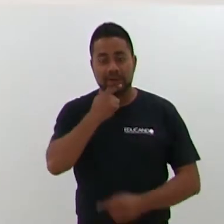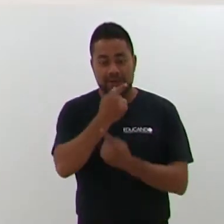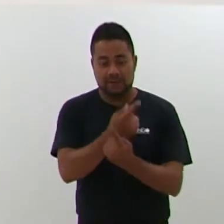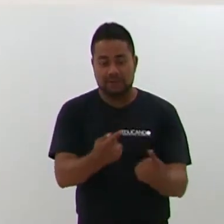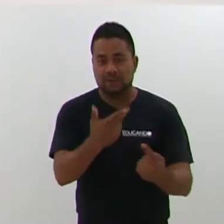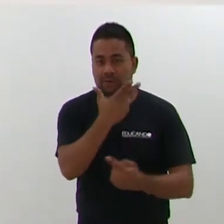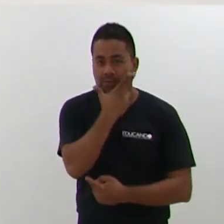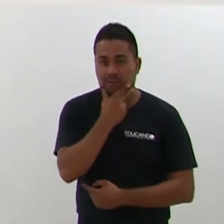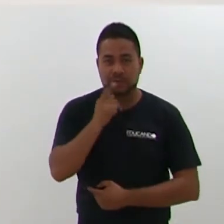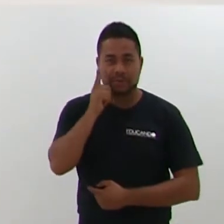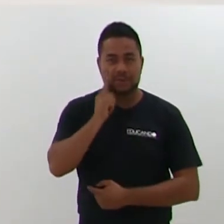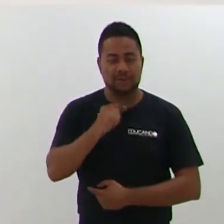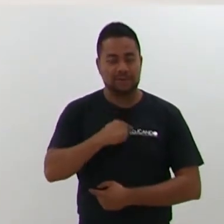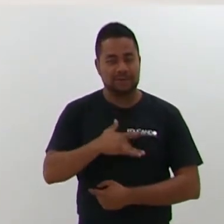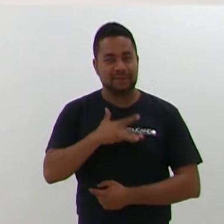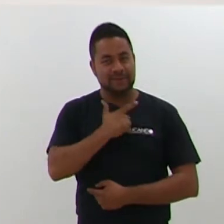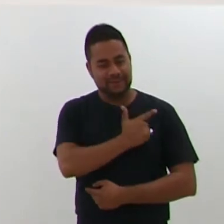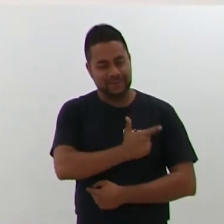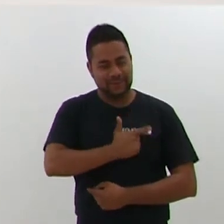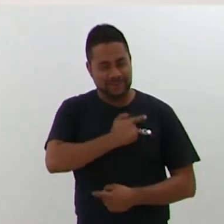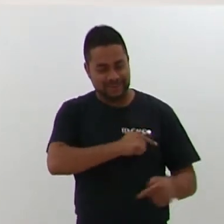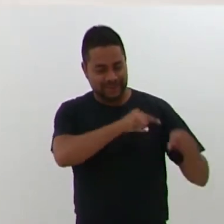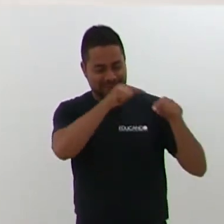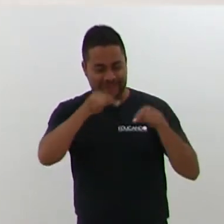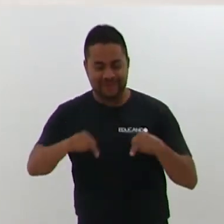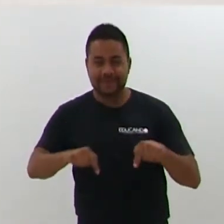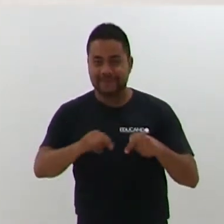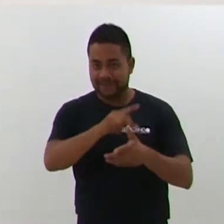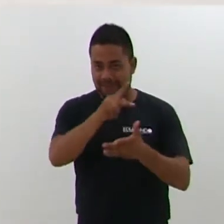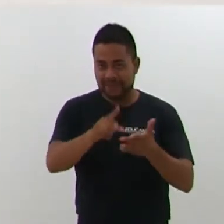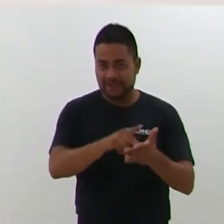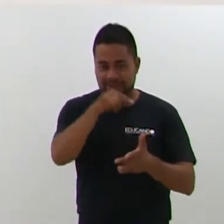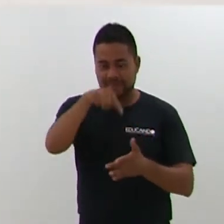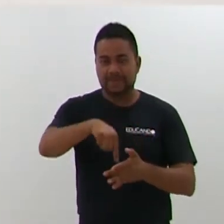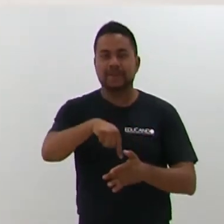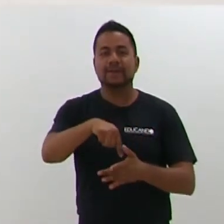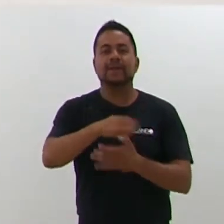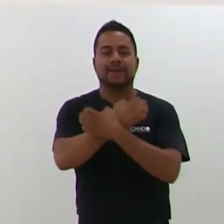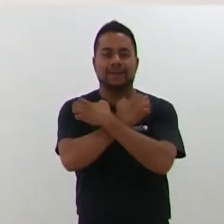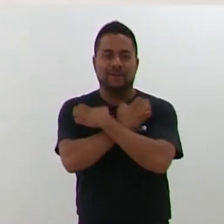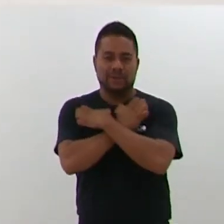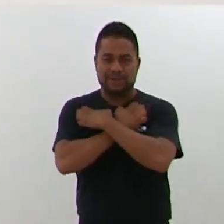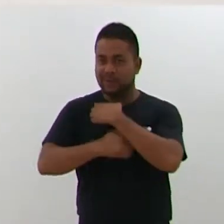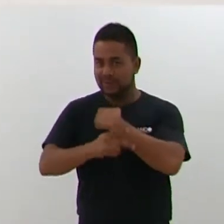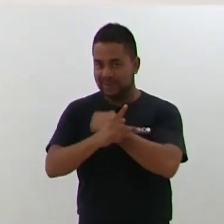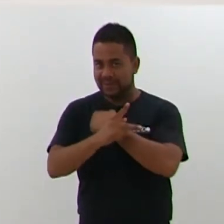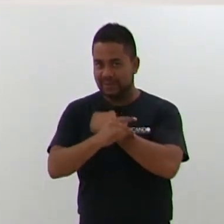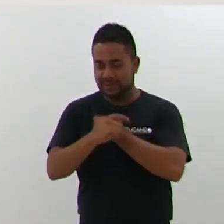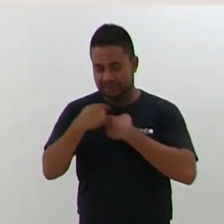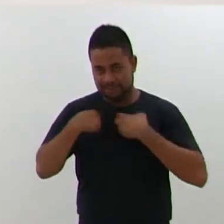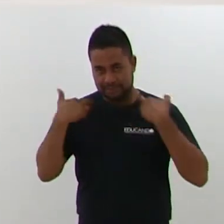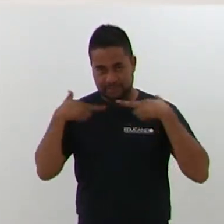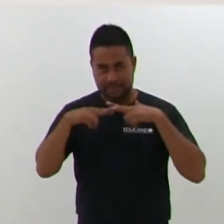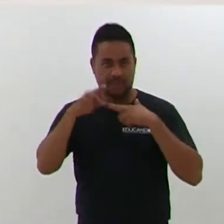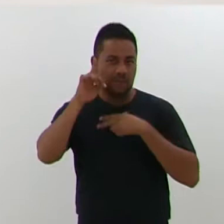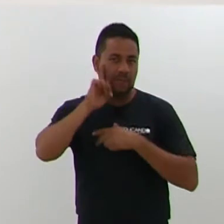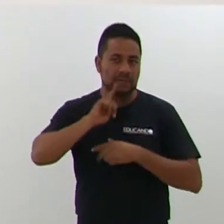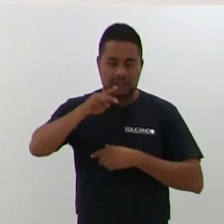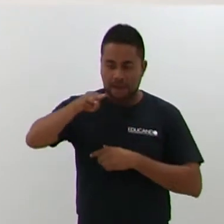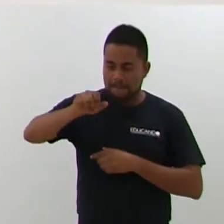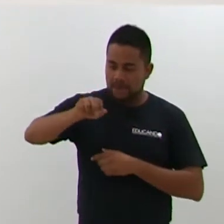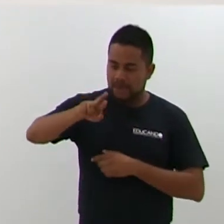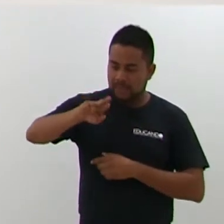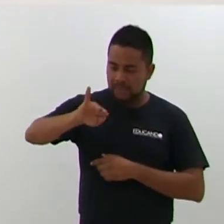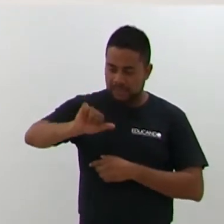niñas y niños, me da mucho gusto estar con ustedes de nueva cuenta en un programa más de Educando TV. Yo soy la maestra María y el